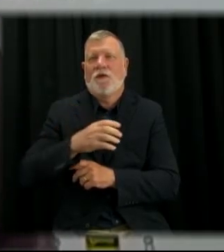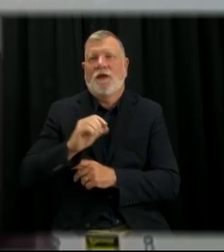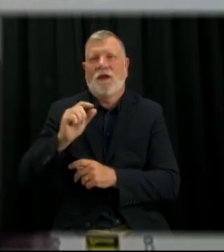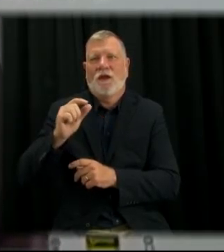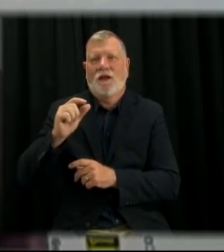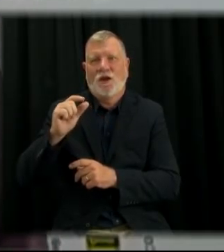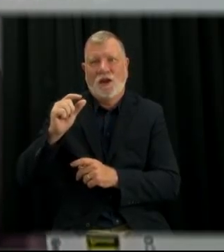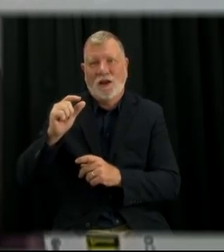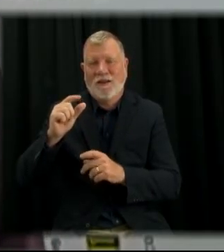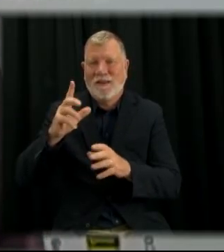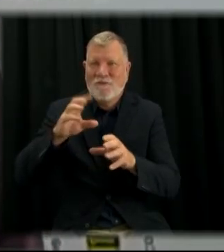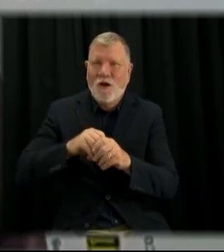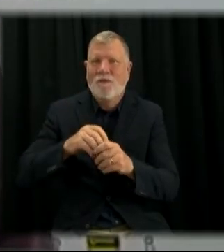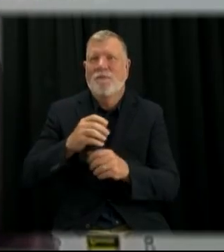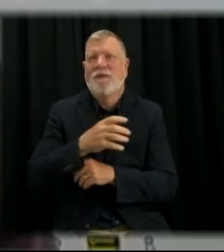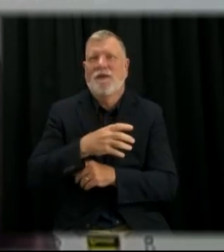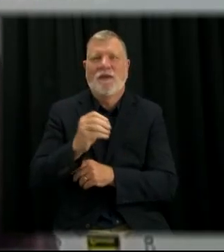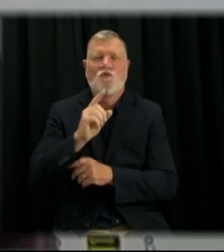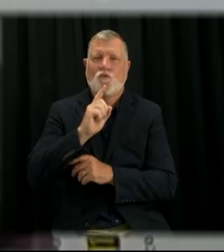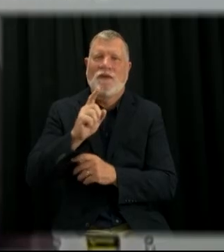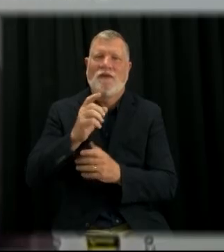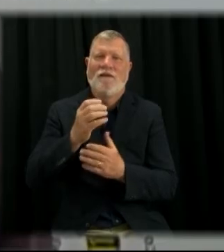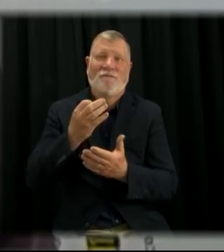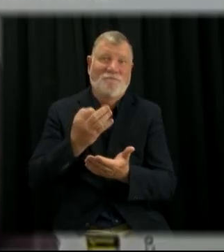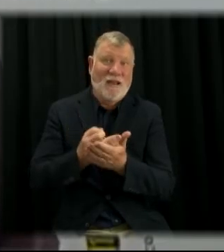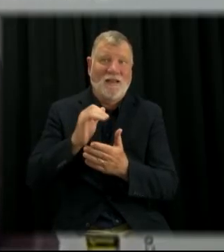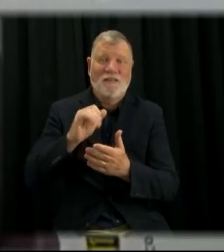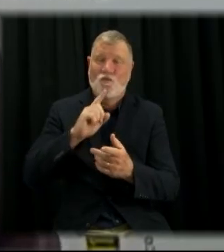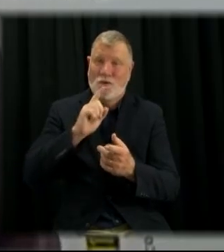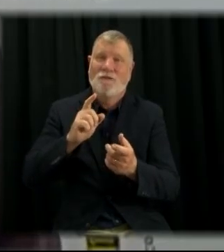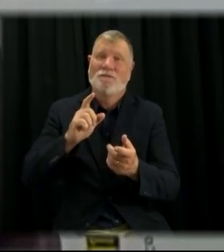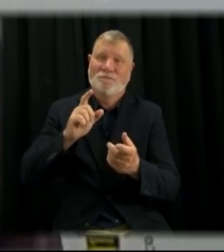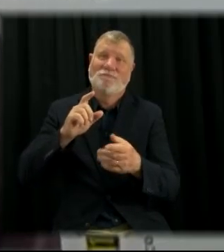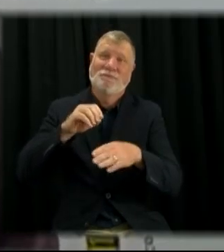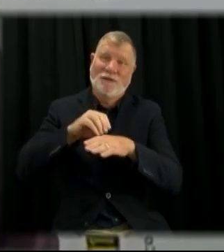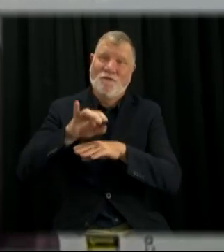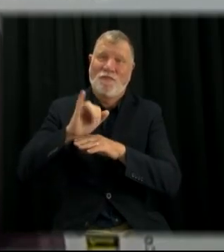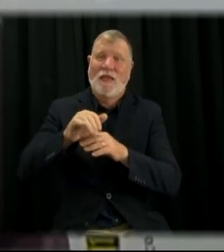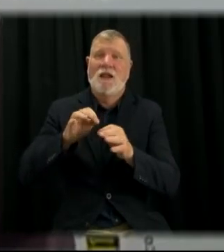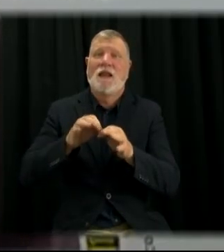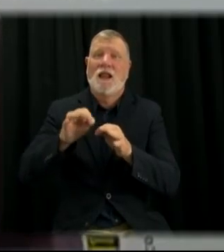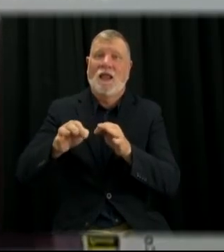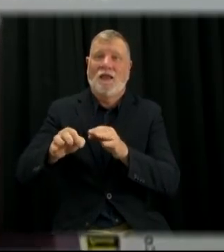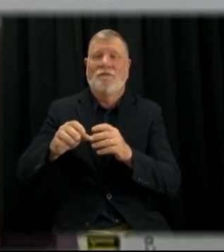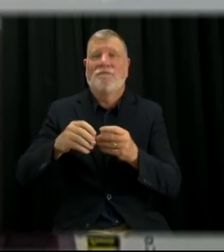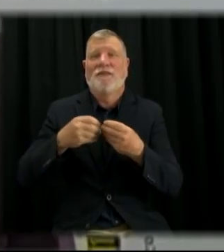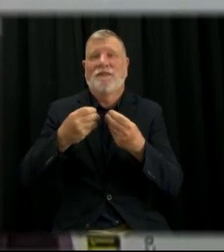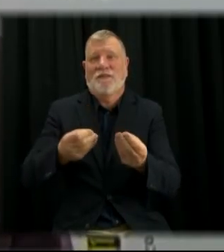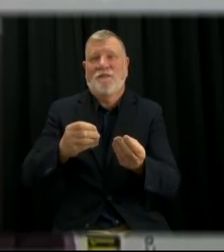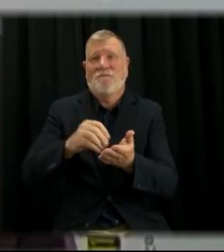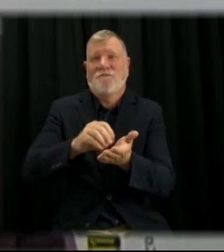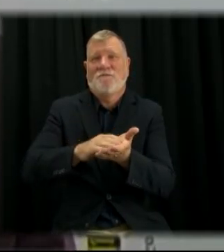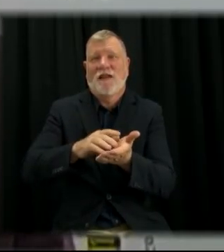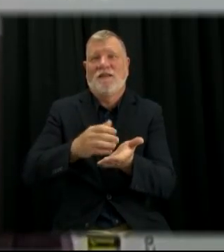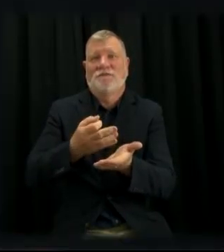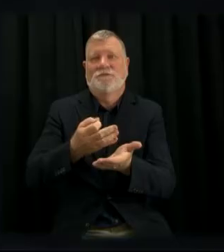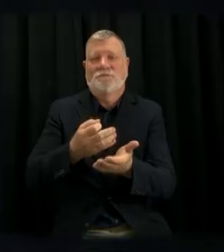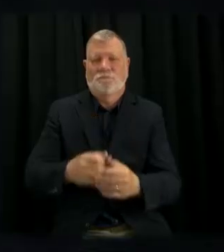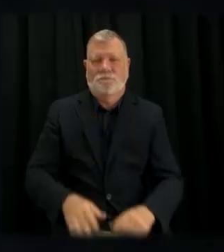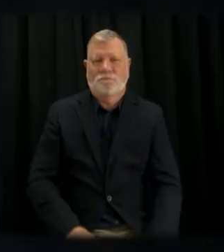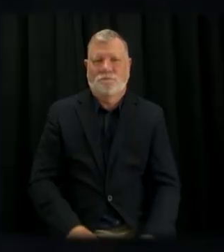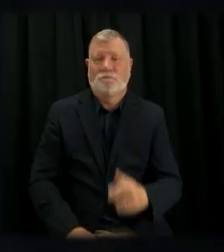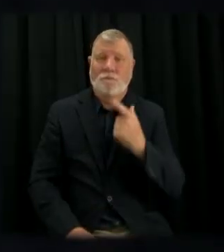PDOs, son hechos que han jugado un factor al retraso de la emisión